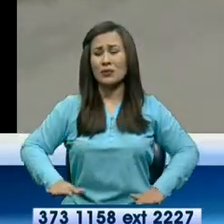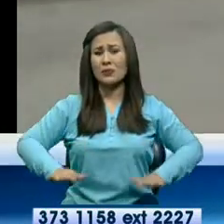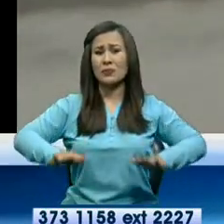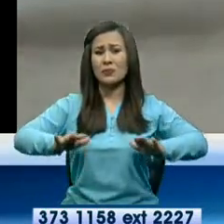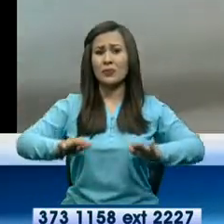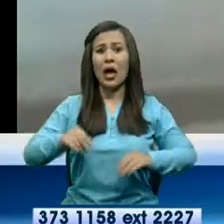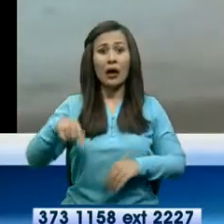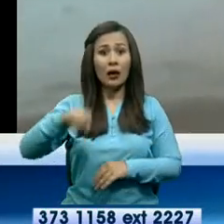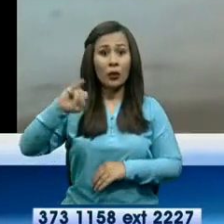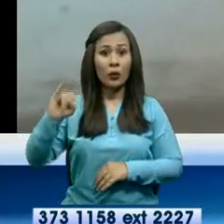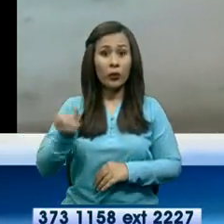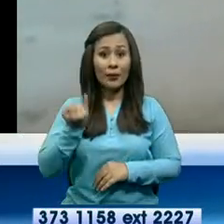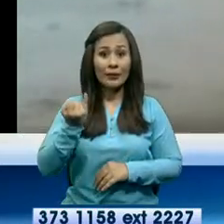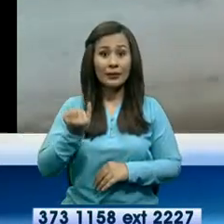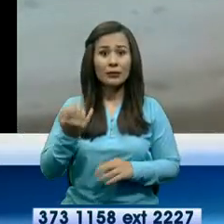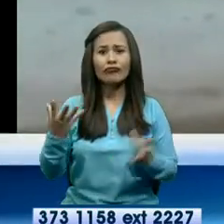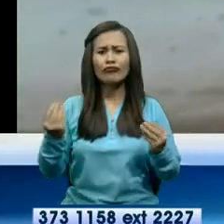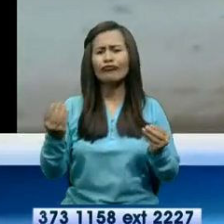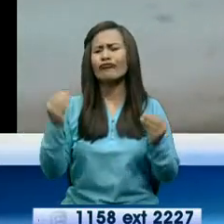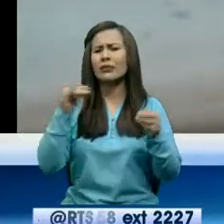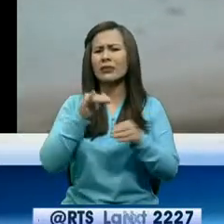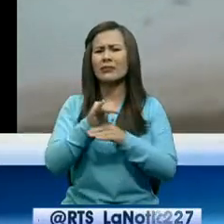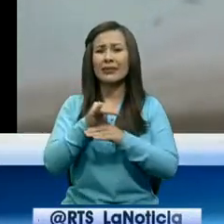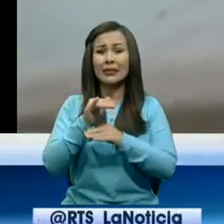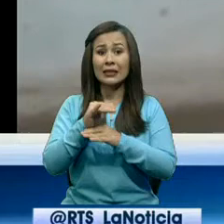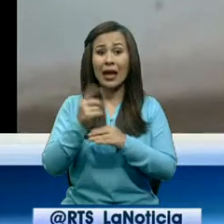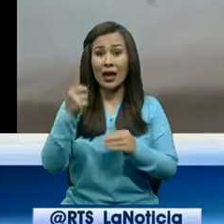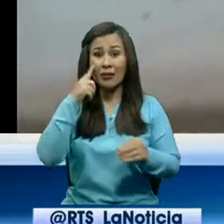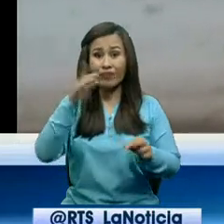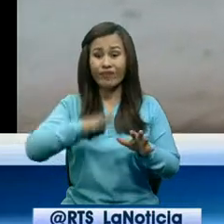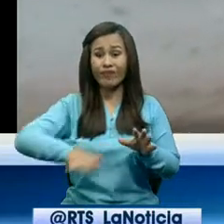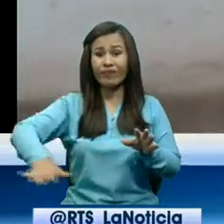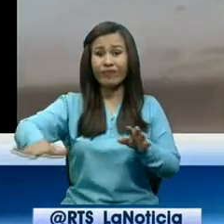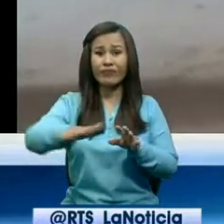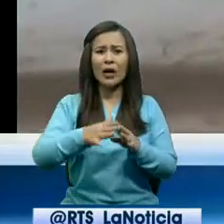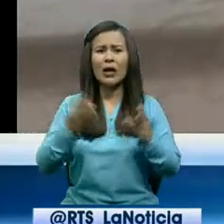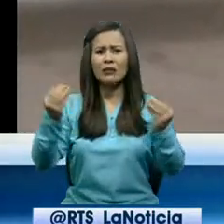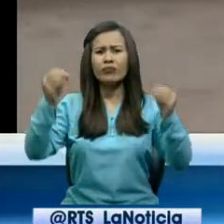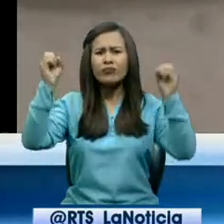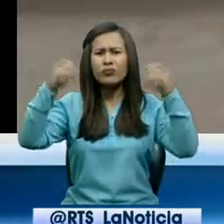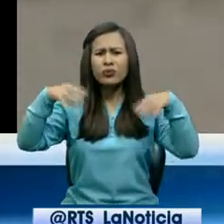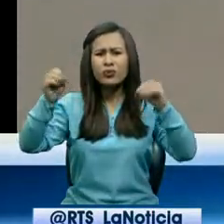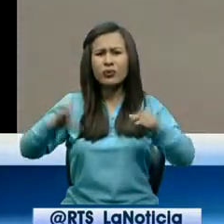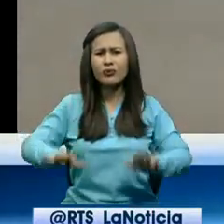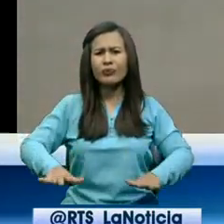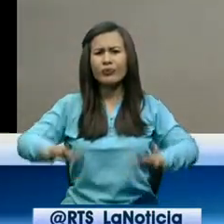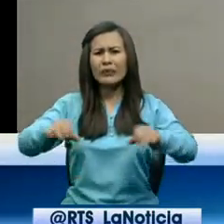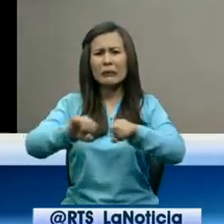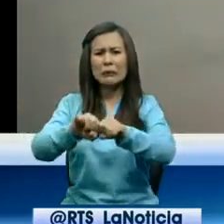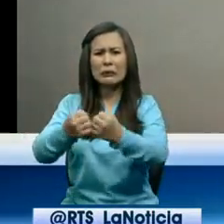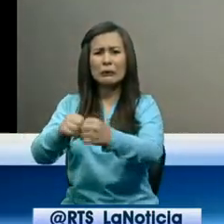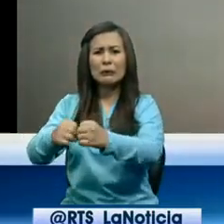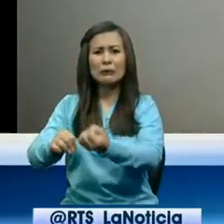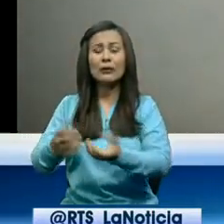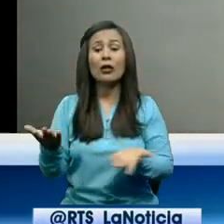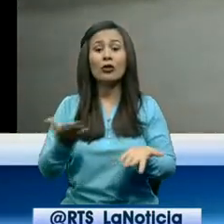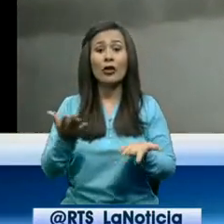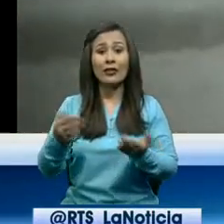este jueves, afectando a tres sectores: la calle Juan Montalvo, Primero de Mayo y Urdesa.